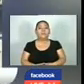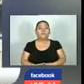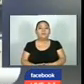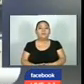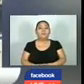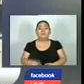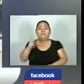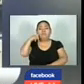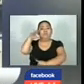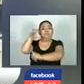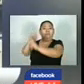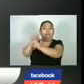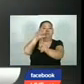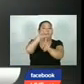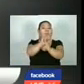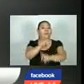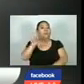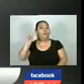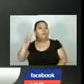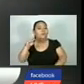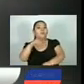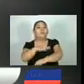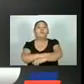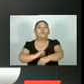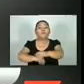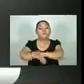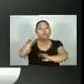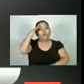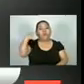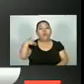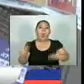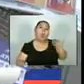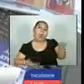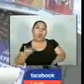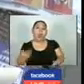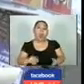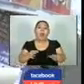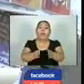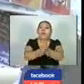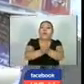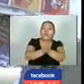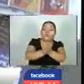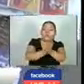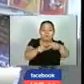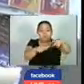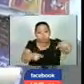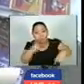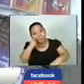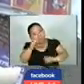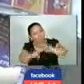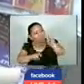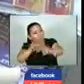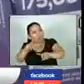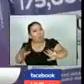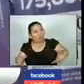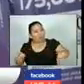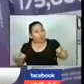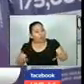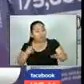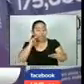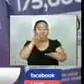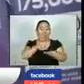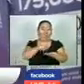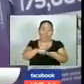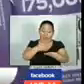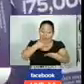En flagrancia fueron detenidas dos mujeres que vendían billetes de lotería falsos. Uno de nuestros equipos indagó cómo se debe verificar